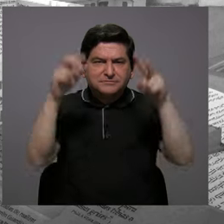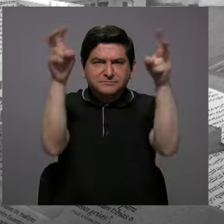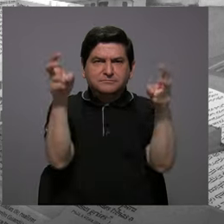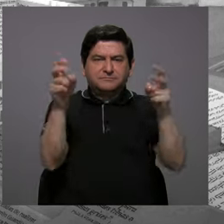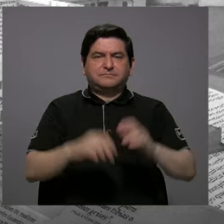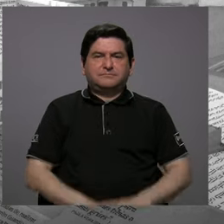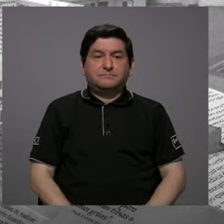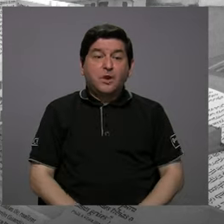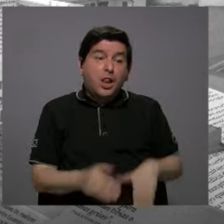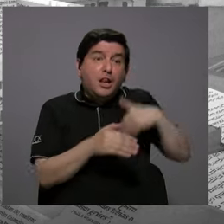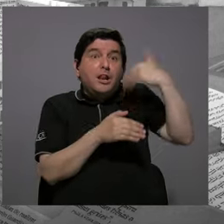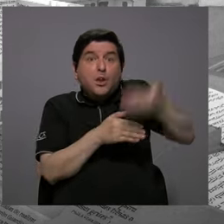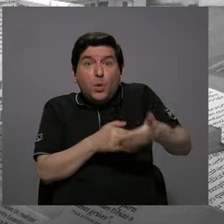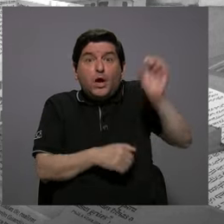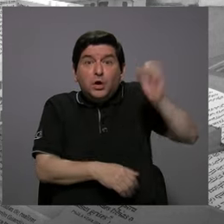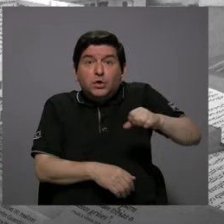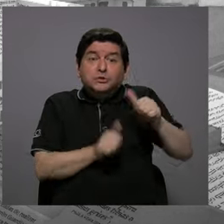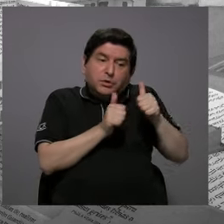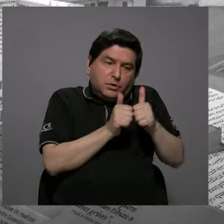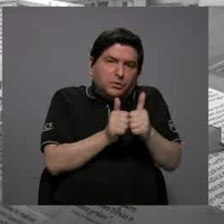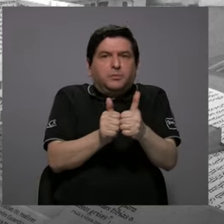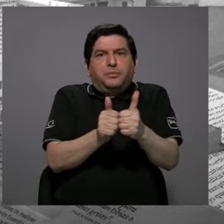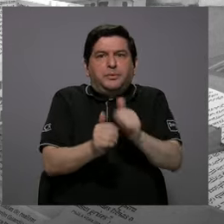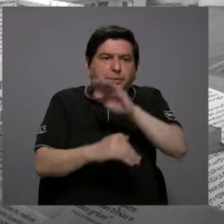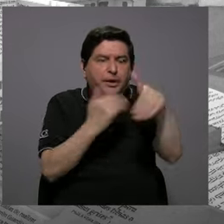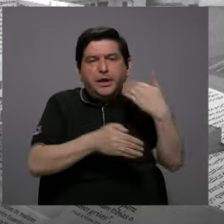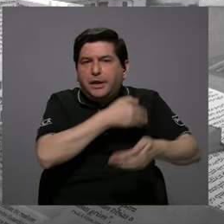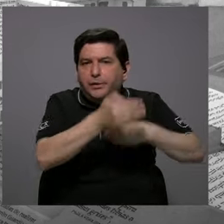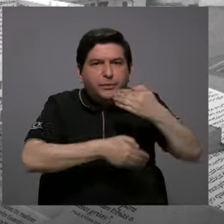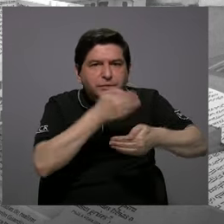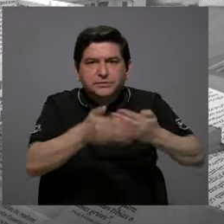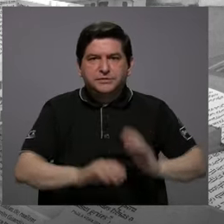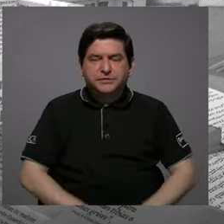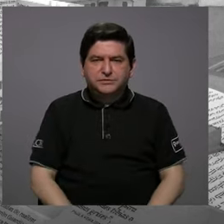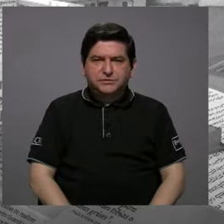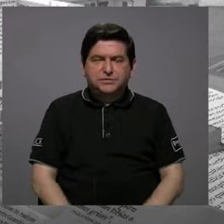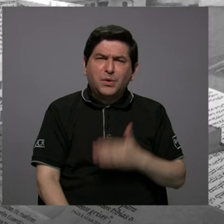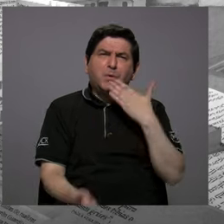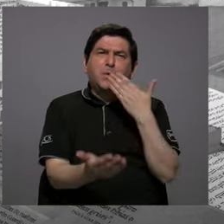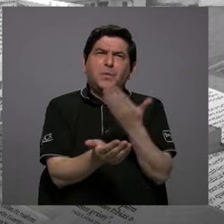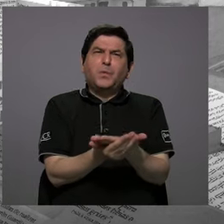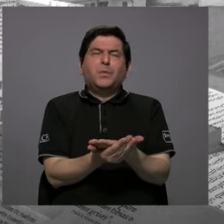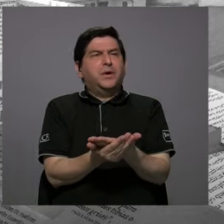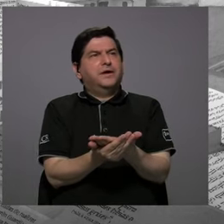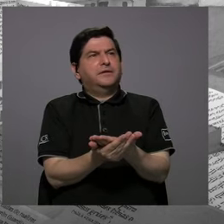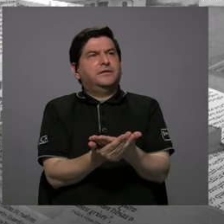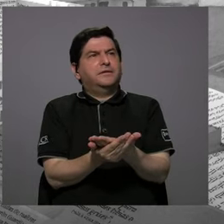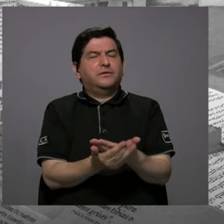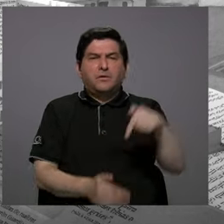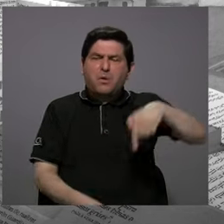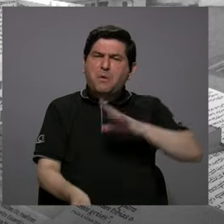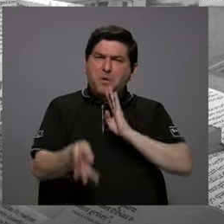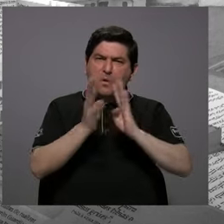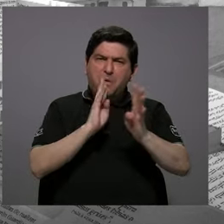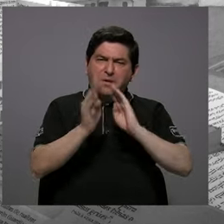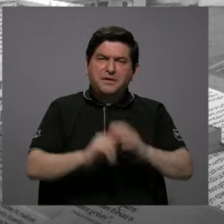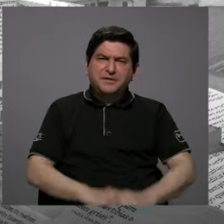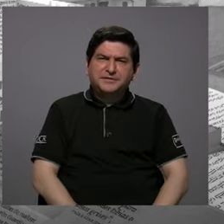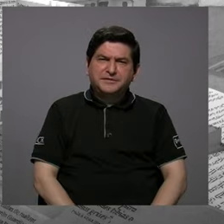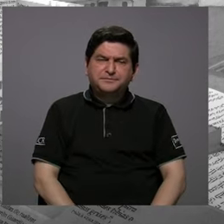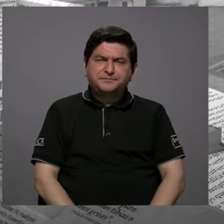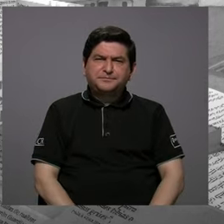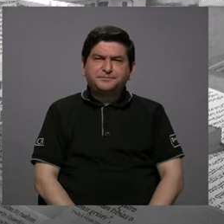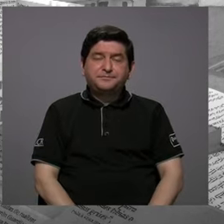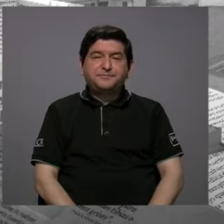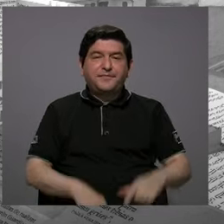temas y después s acompañarlos en todo este proceso Lo bueno es que hoy hablábamos del